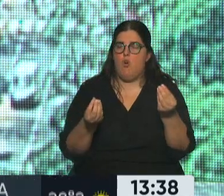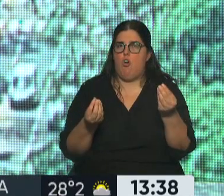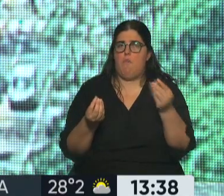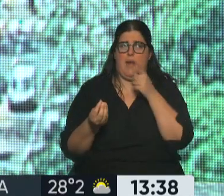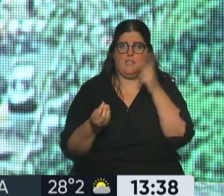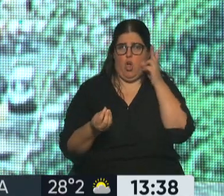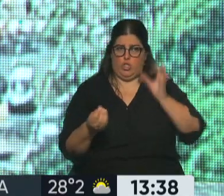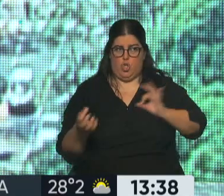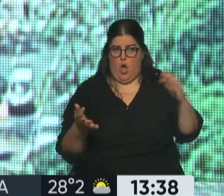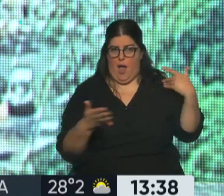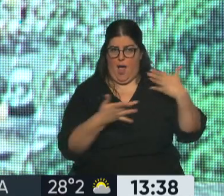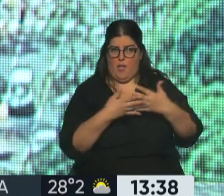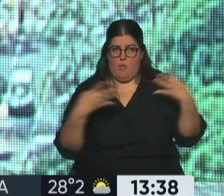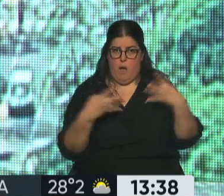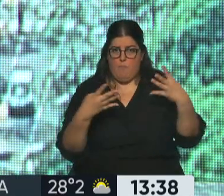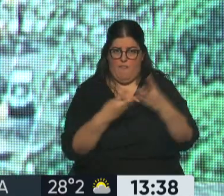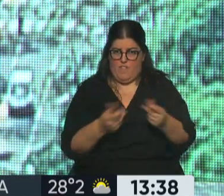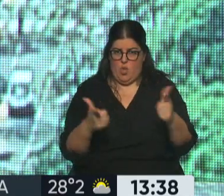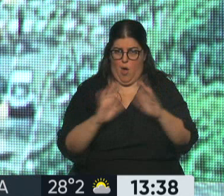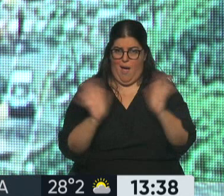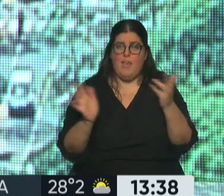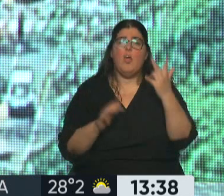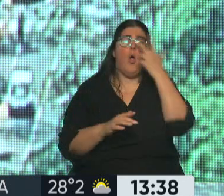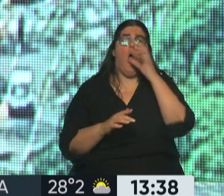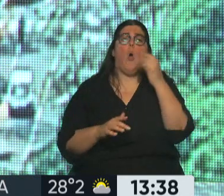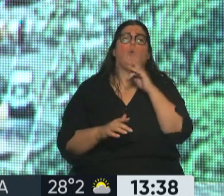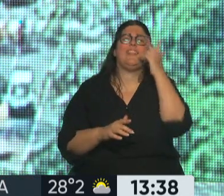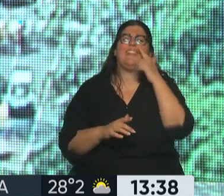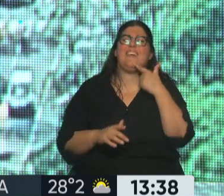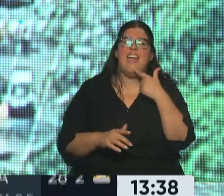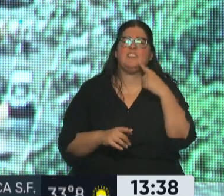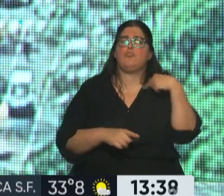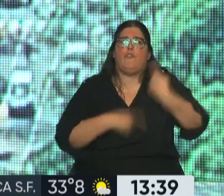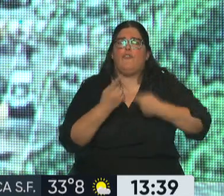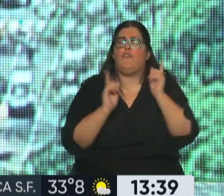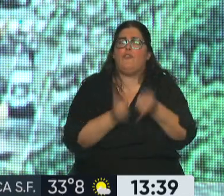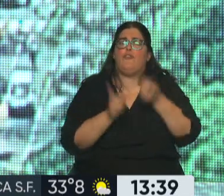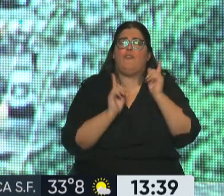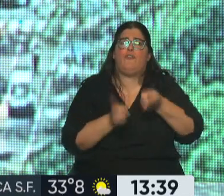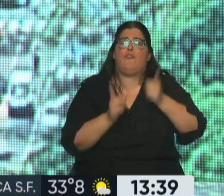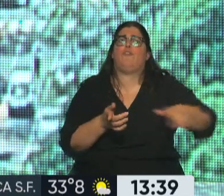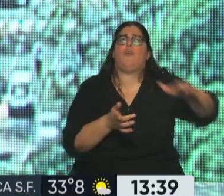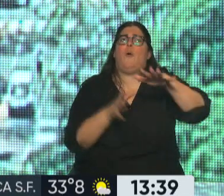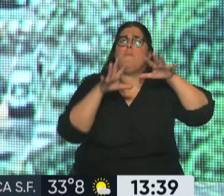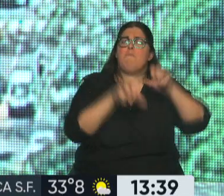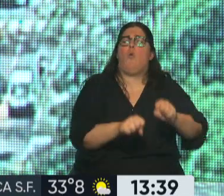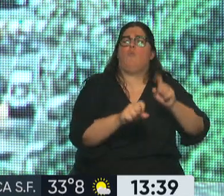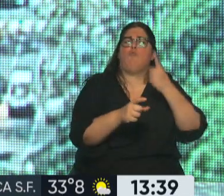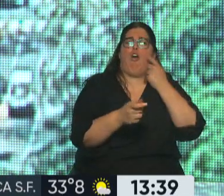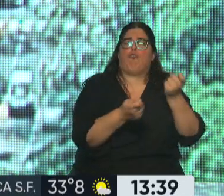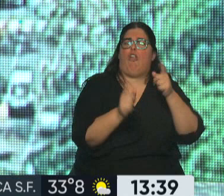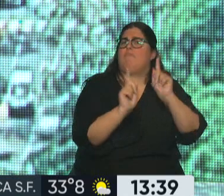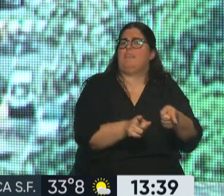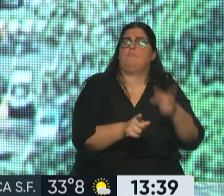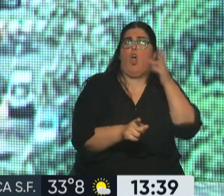no tiene fin porque los íes se mantienen en la posición y siguen controlando la misma región que controlaban hace